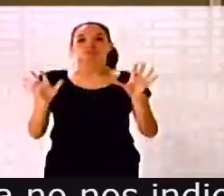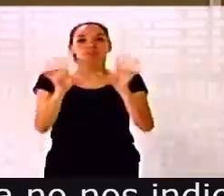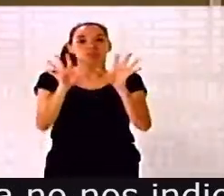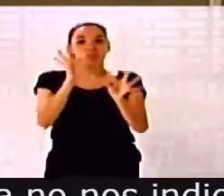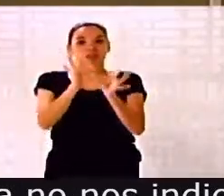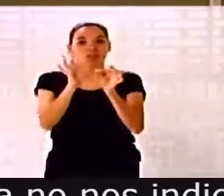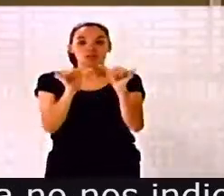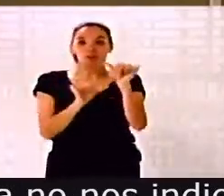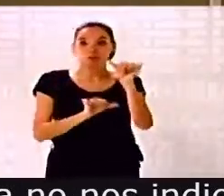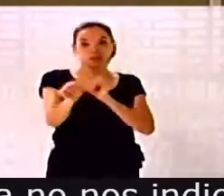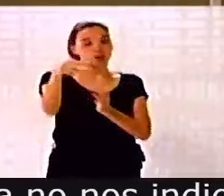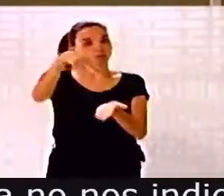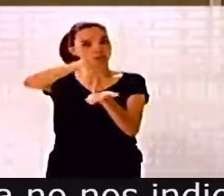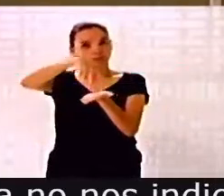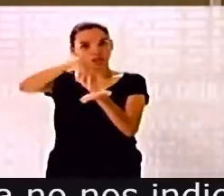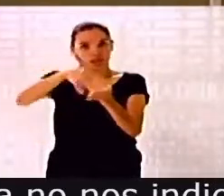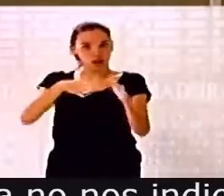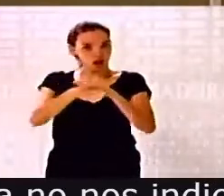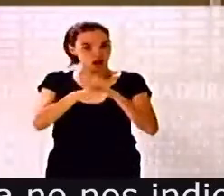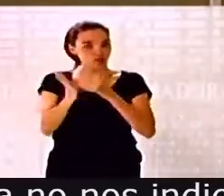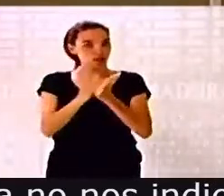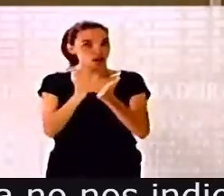septiembre.